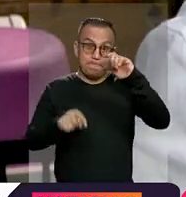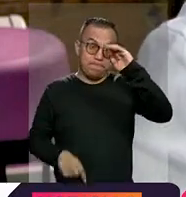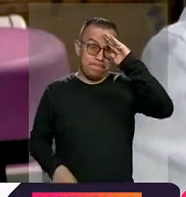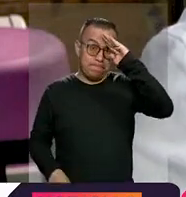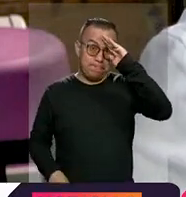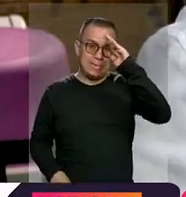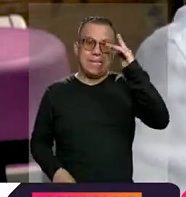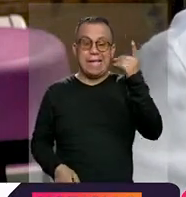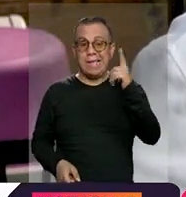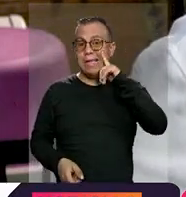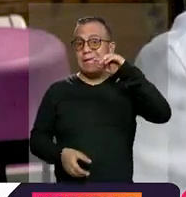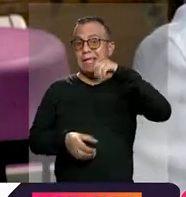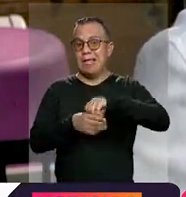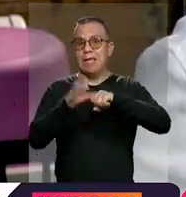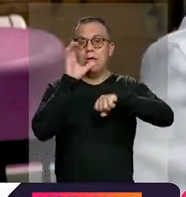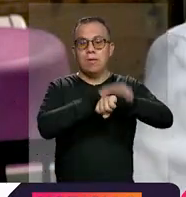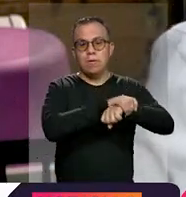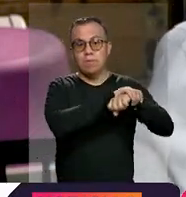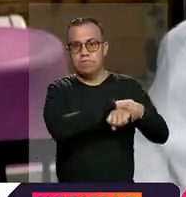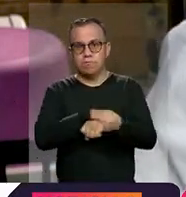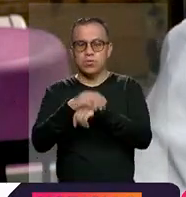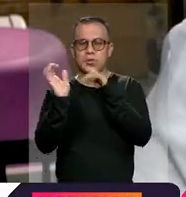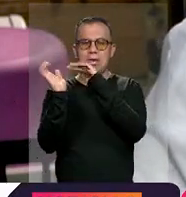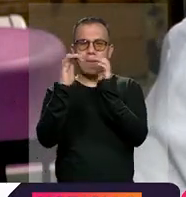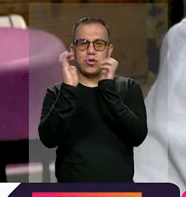policías y que a él lo habían subido a un camión.